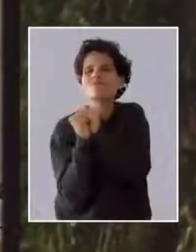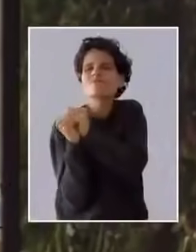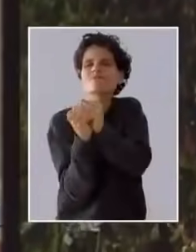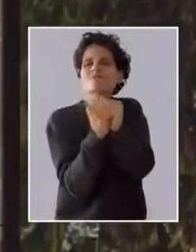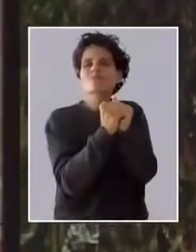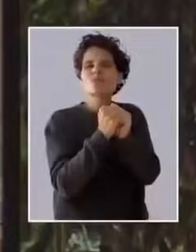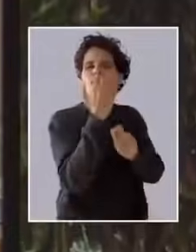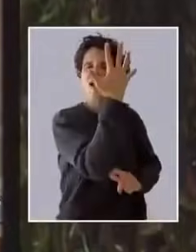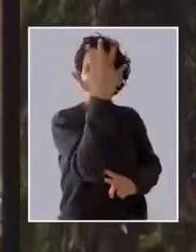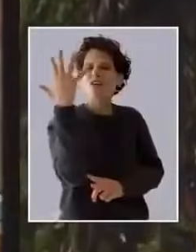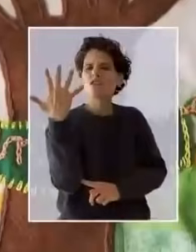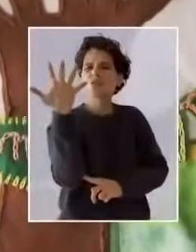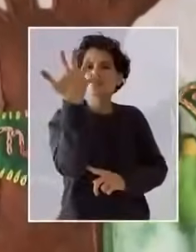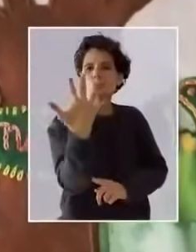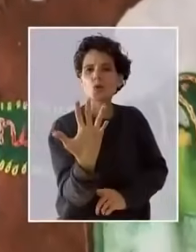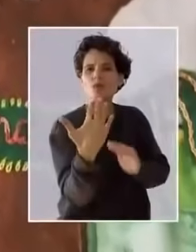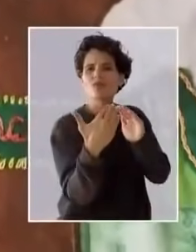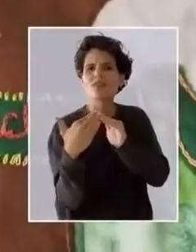Árboles que mejoran nuestros barrios.